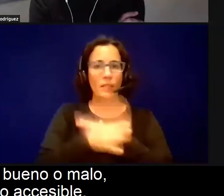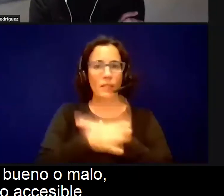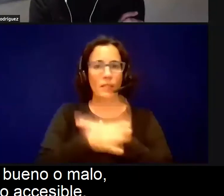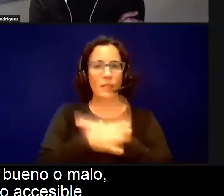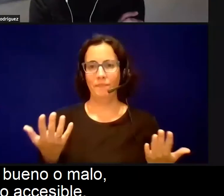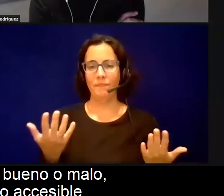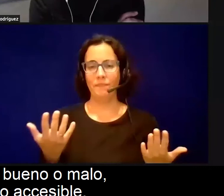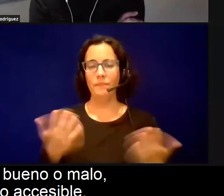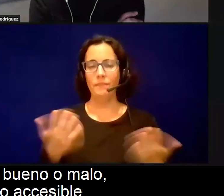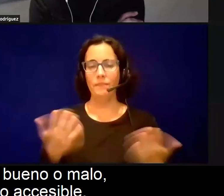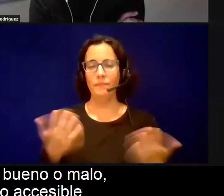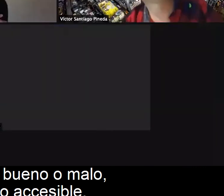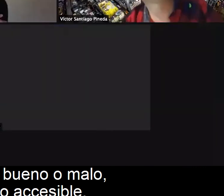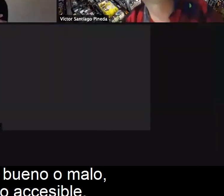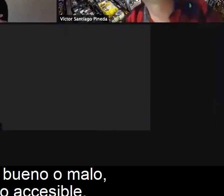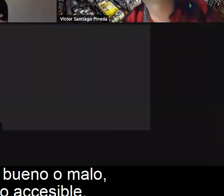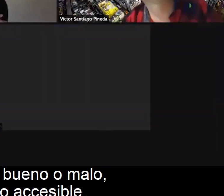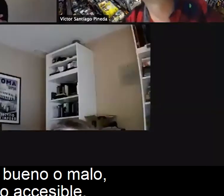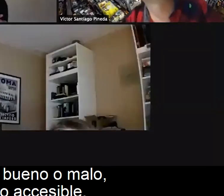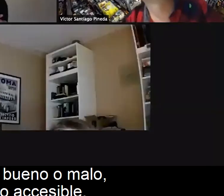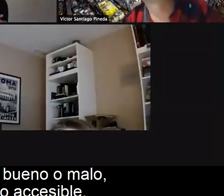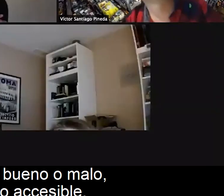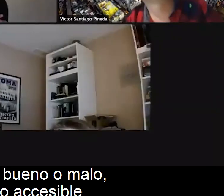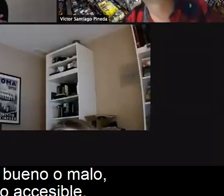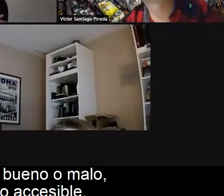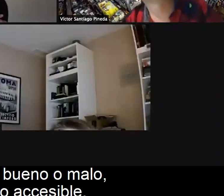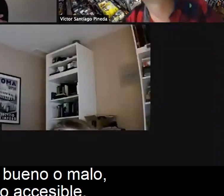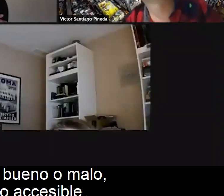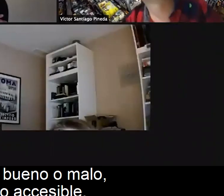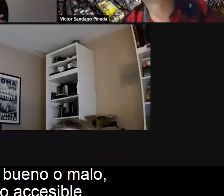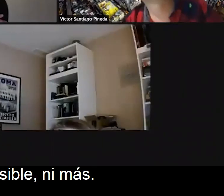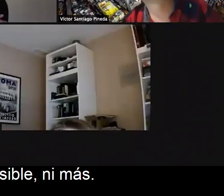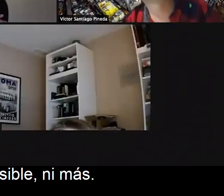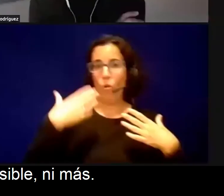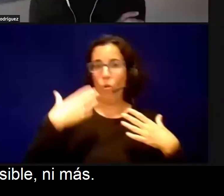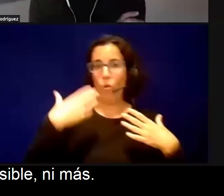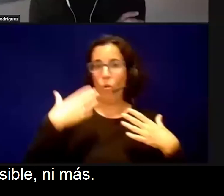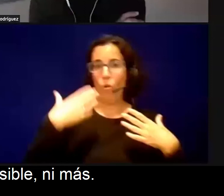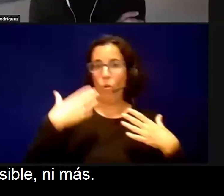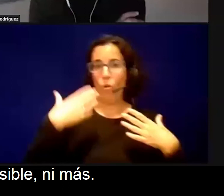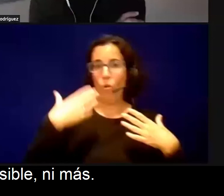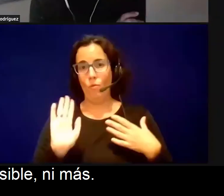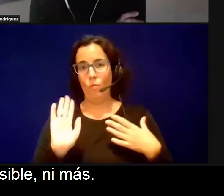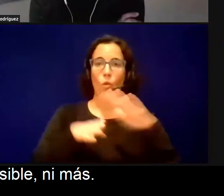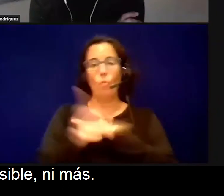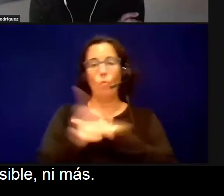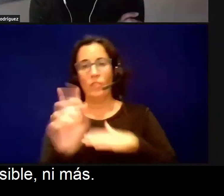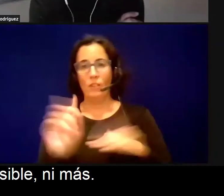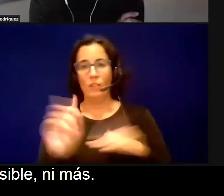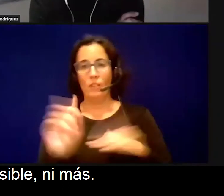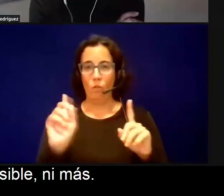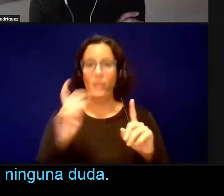un edificio será bueno o malo, no será accesible o no accesible. Es decir, Exacto. será bueno si es accesible. Exacto. No hay más,